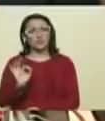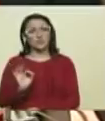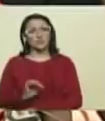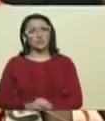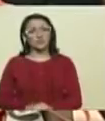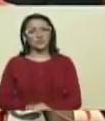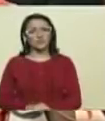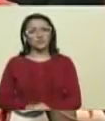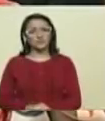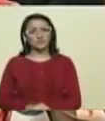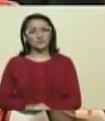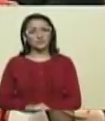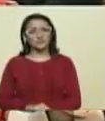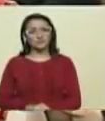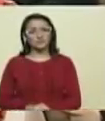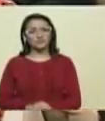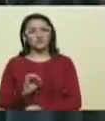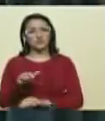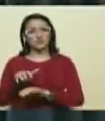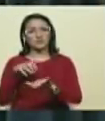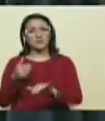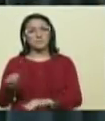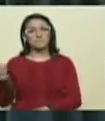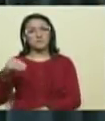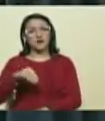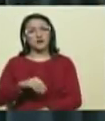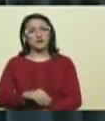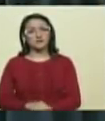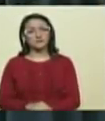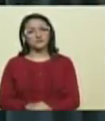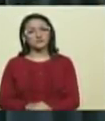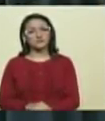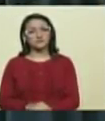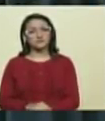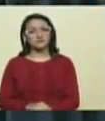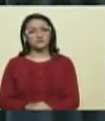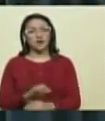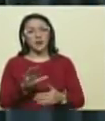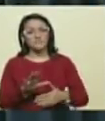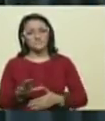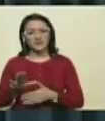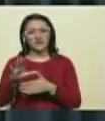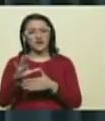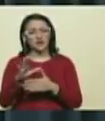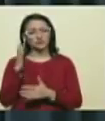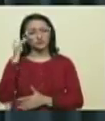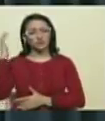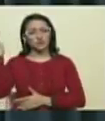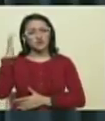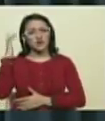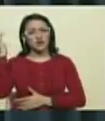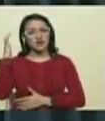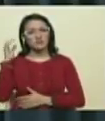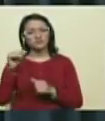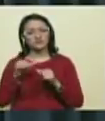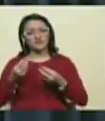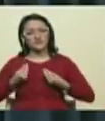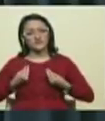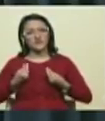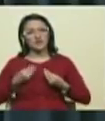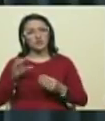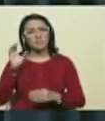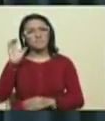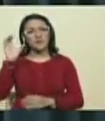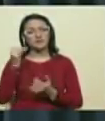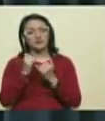escríbanlo. Cada vez seremos más los americanos que soñamos y queremos seguir viviendo como